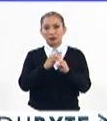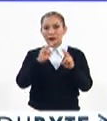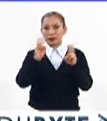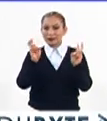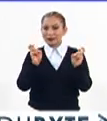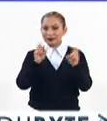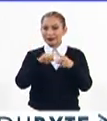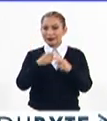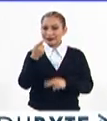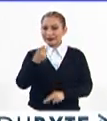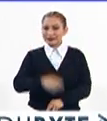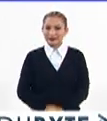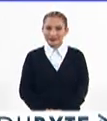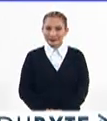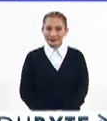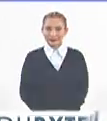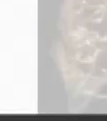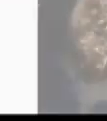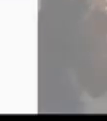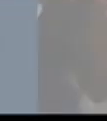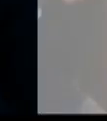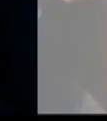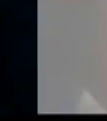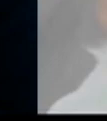mundo en estos temas. Aquí comenzamos.